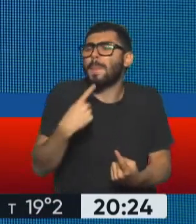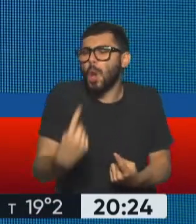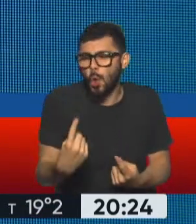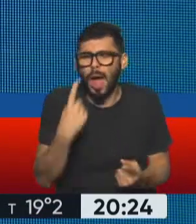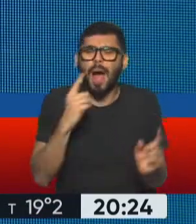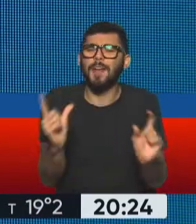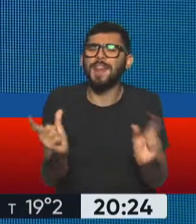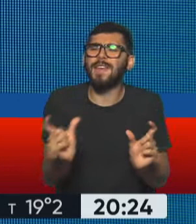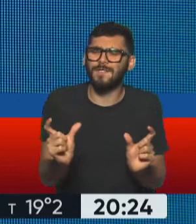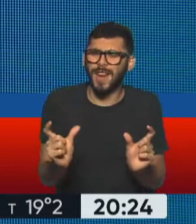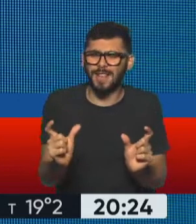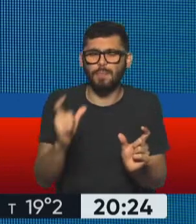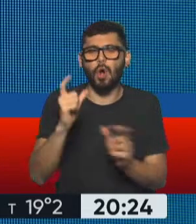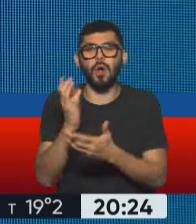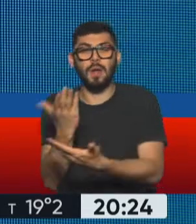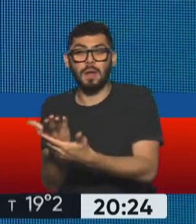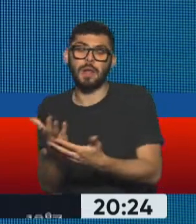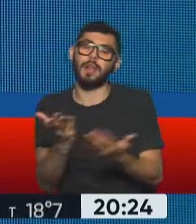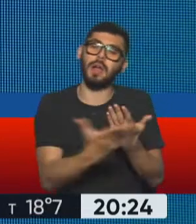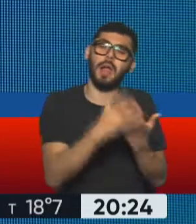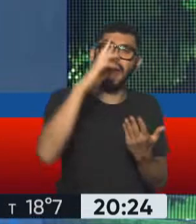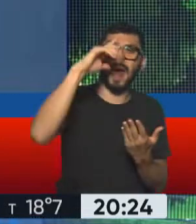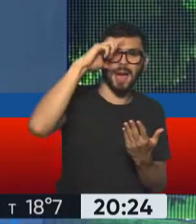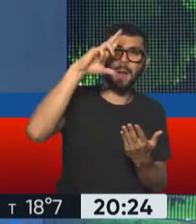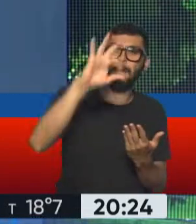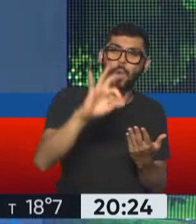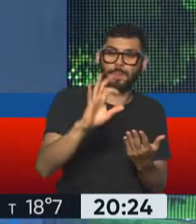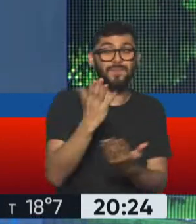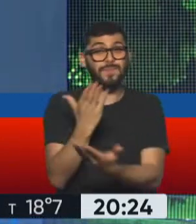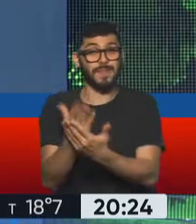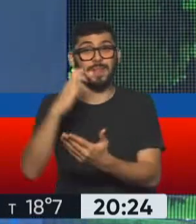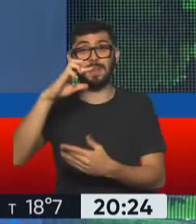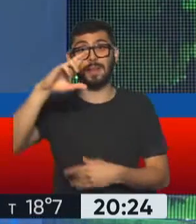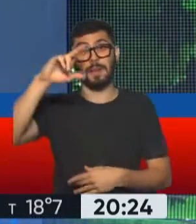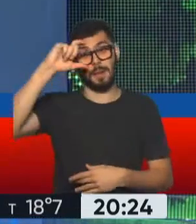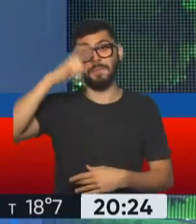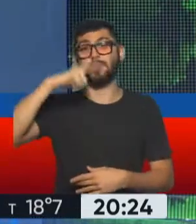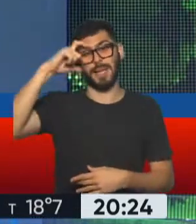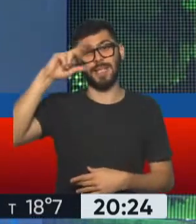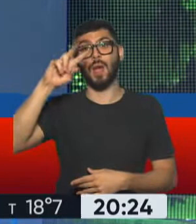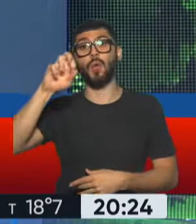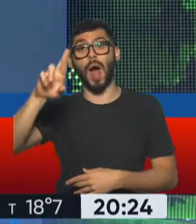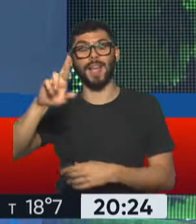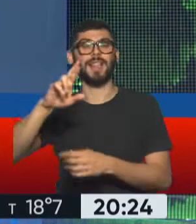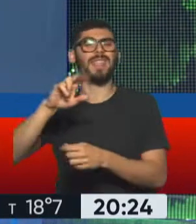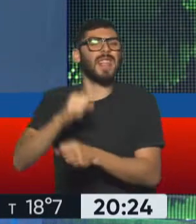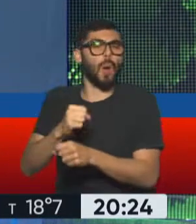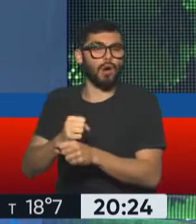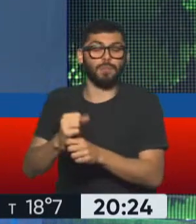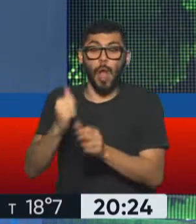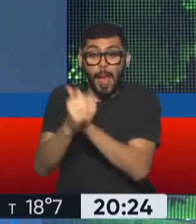ver las diferencias entre el Preservar Trabajo y el repro en sí. Mira, el Preservar Trabajo es para empresas hasta 80 trabajadores, es